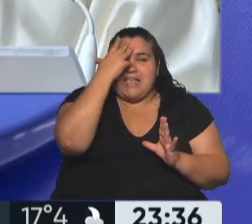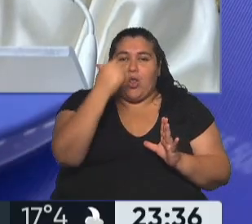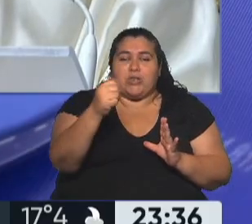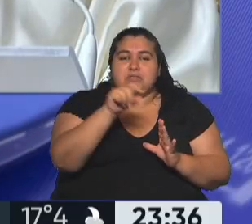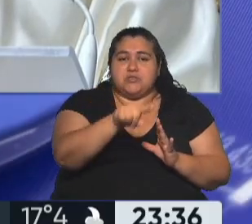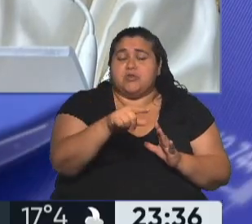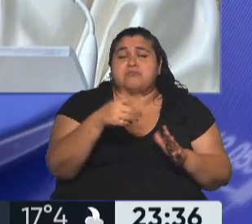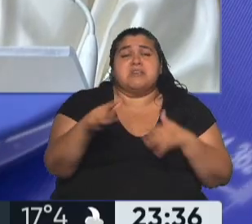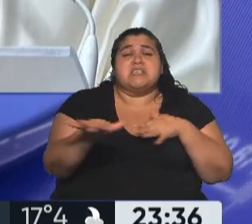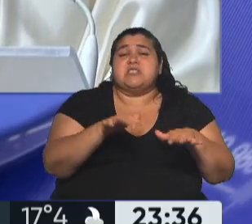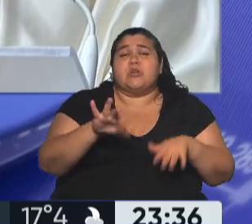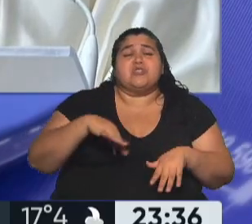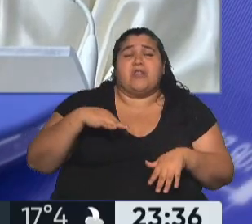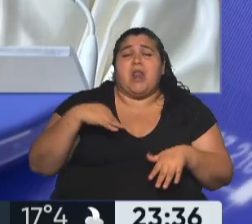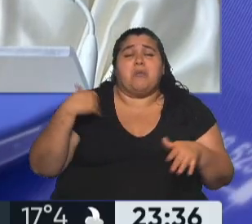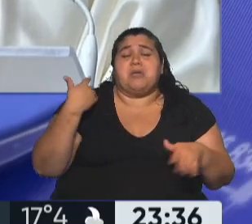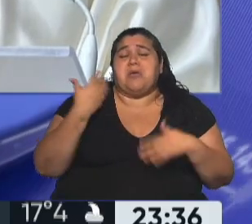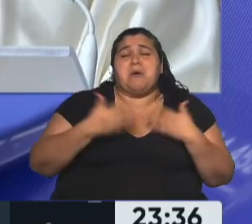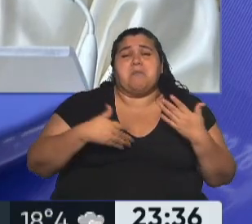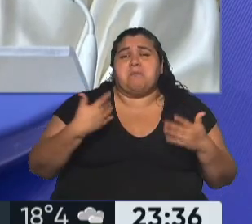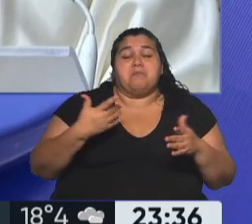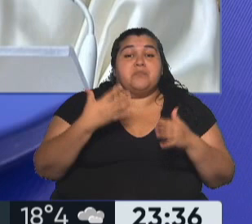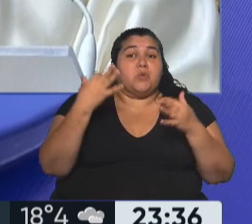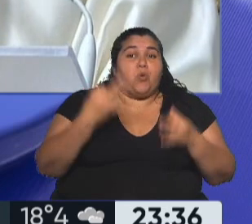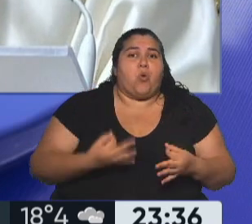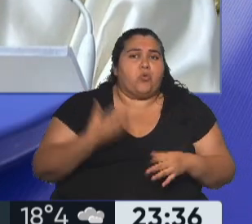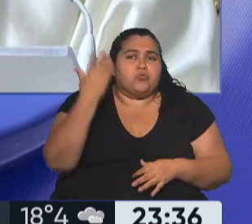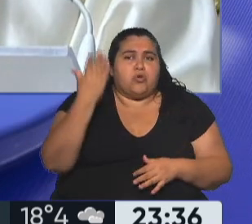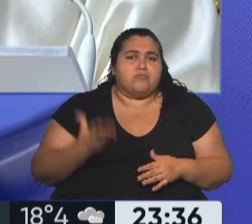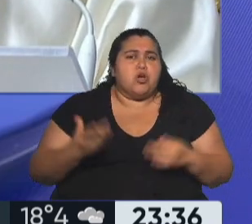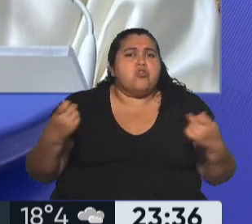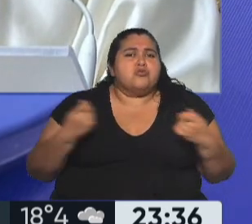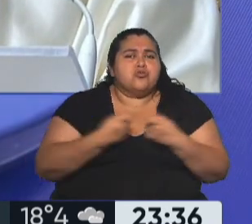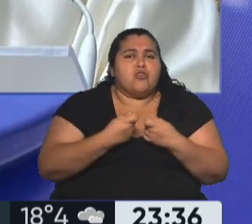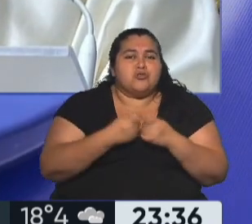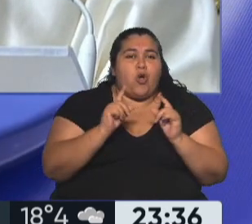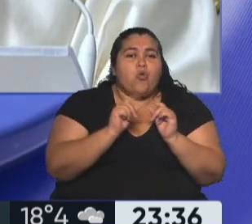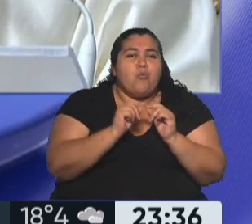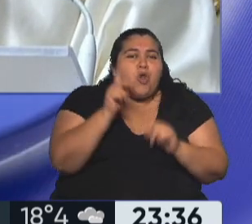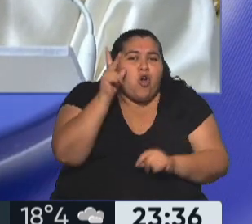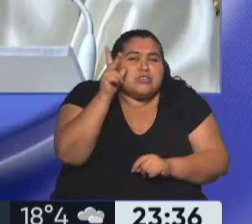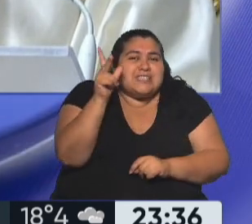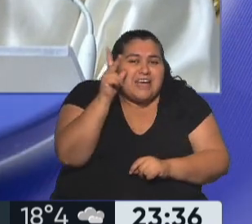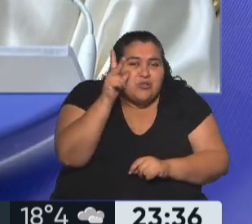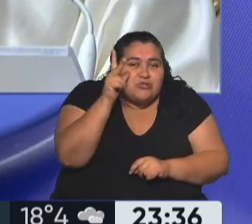vida que hicieron que él fuera el socio número